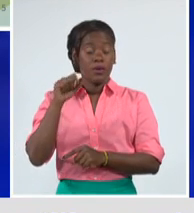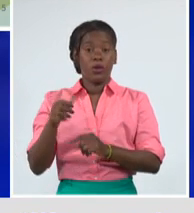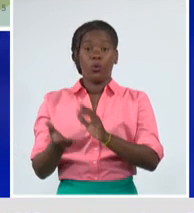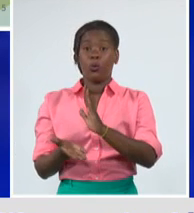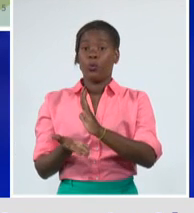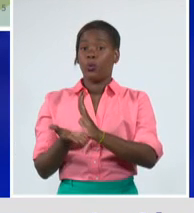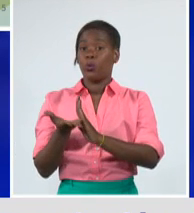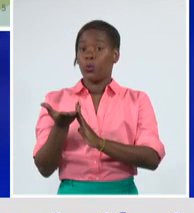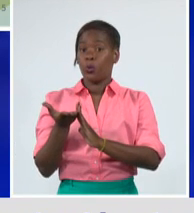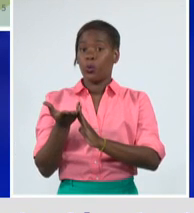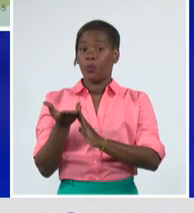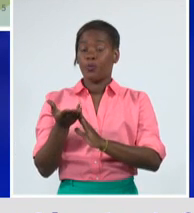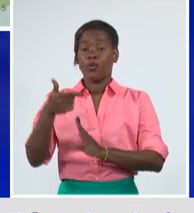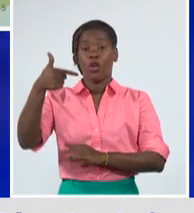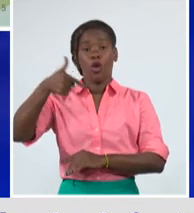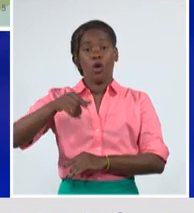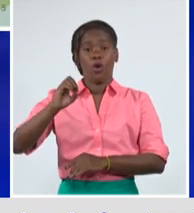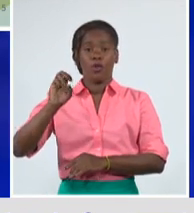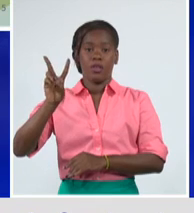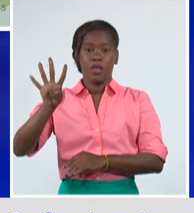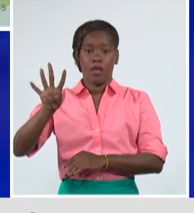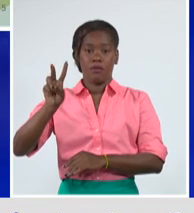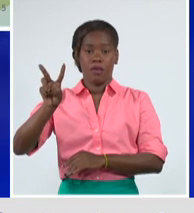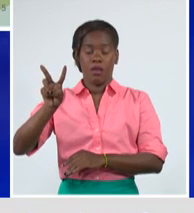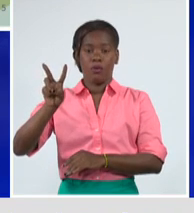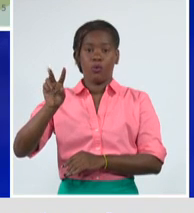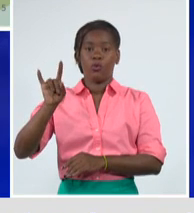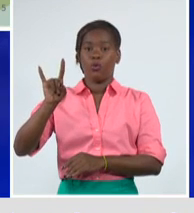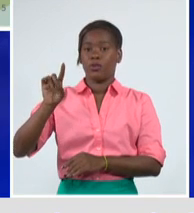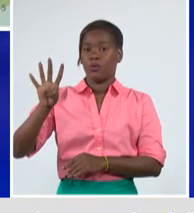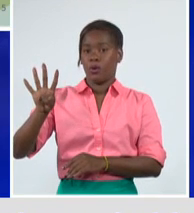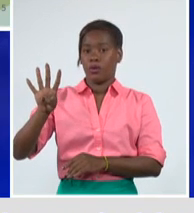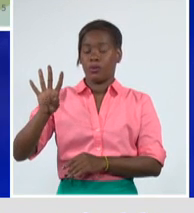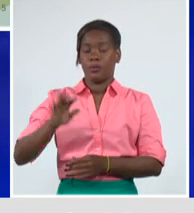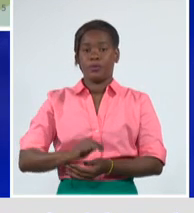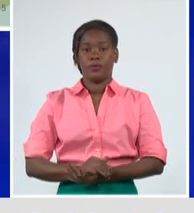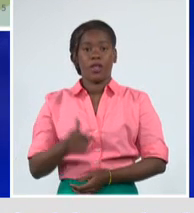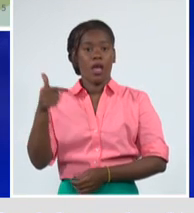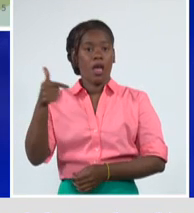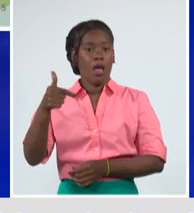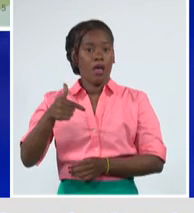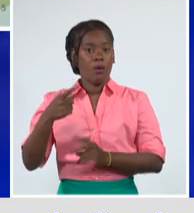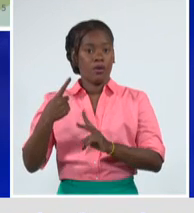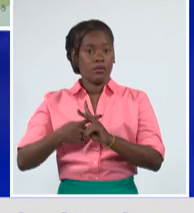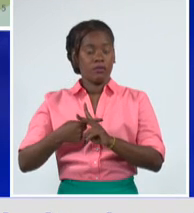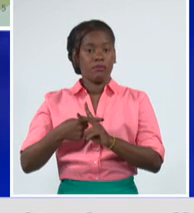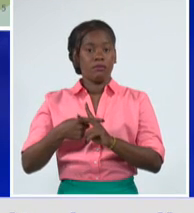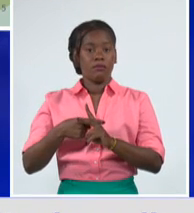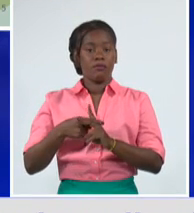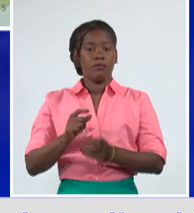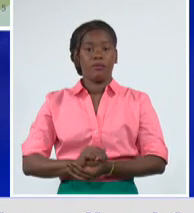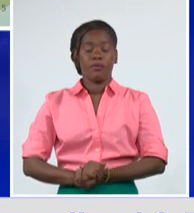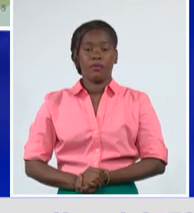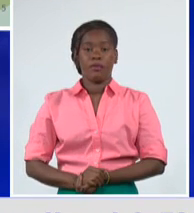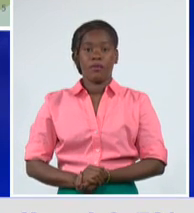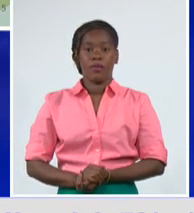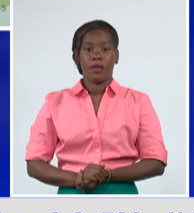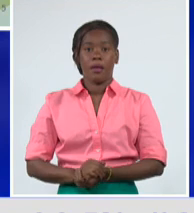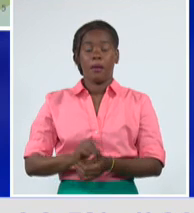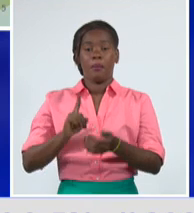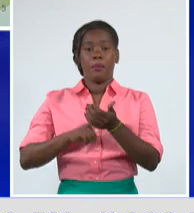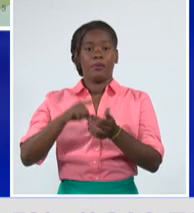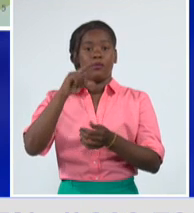en Jovellanos 94, Jagüey Grande 86. Se diagnostican también en Pedro Betancur 58,